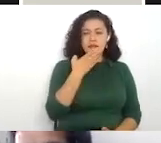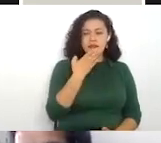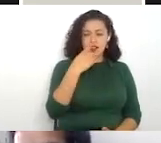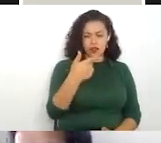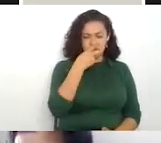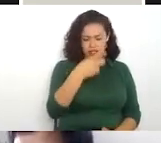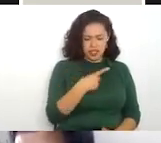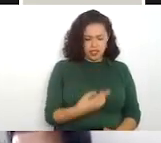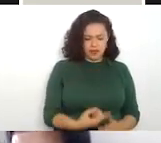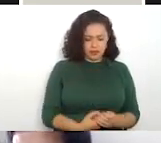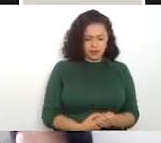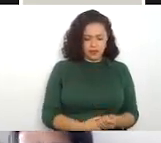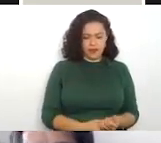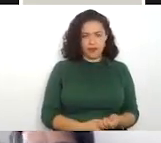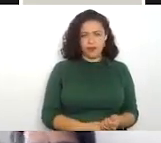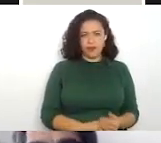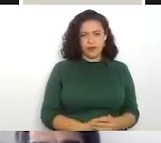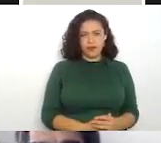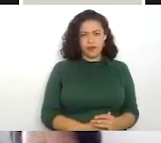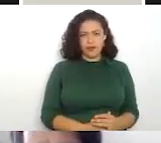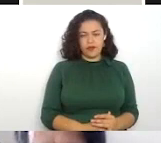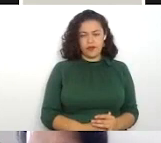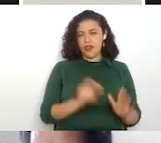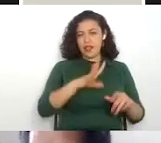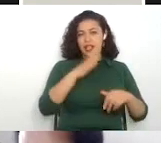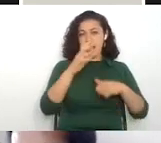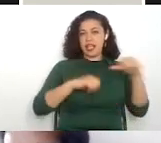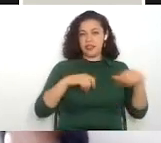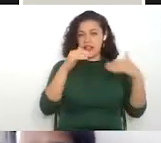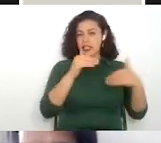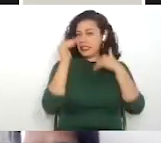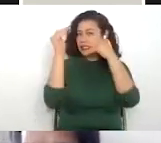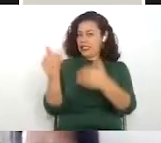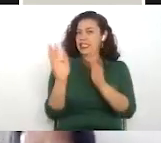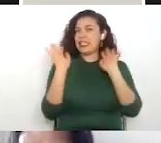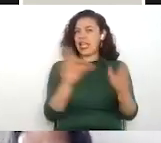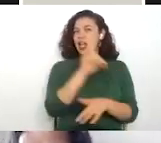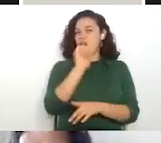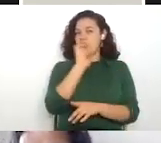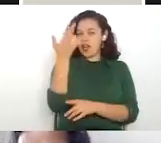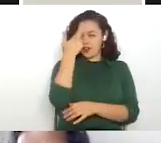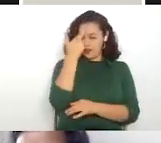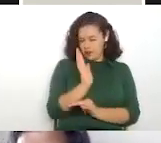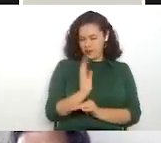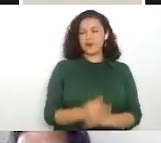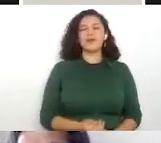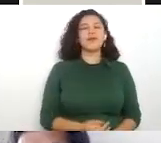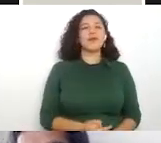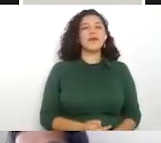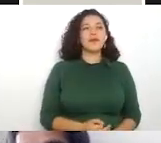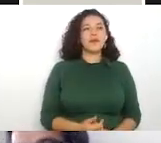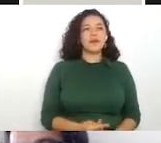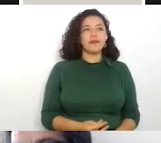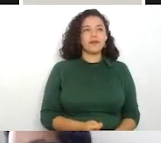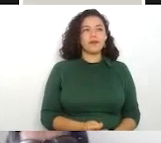comentó, porque ya incluso se adelantó a una actividad, ya al rato la recordamos. Pero